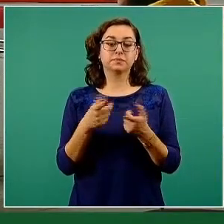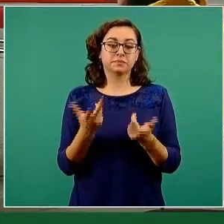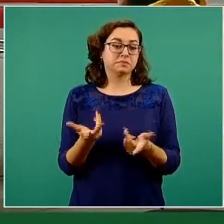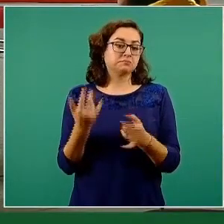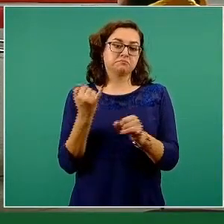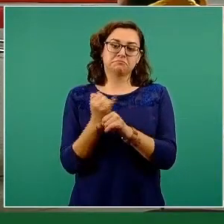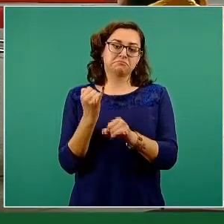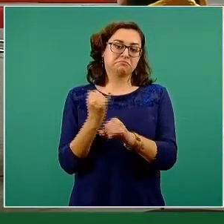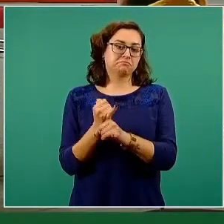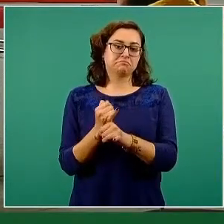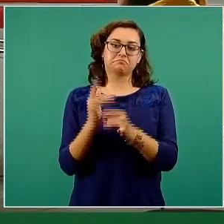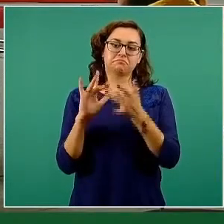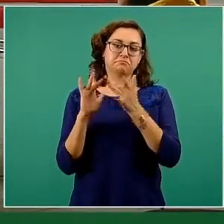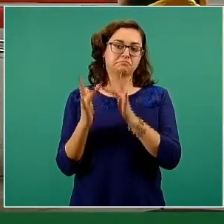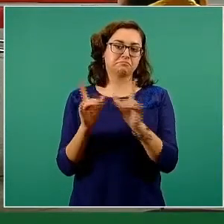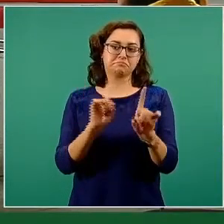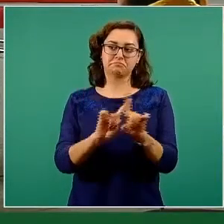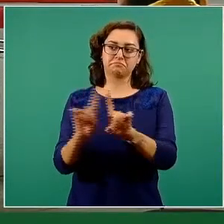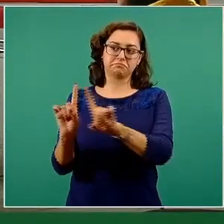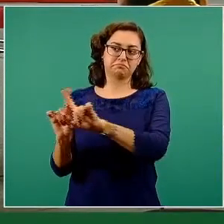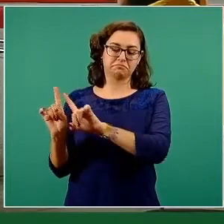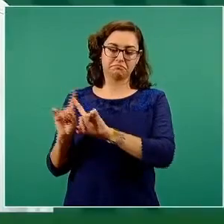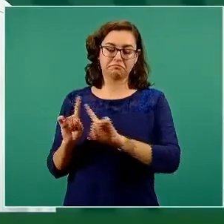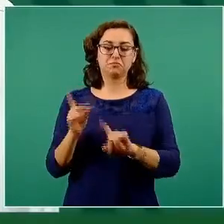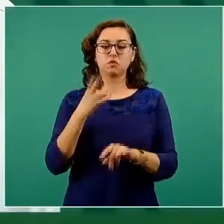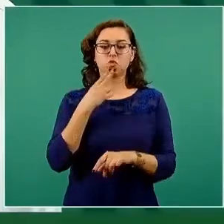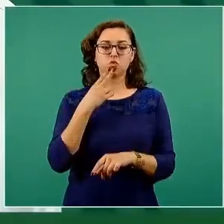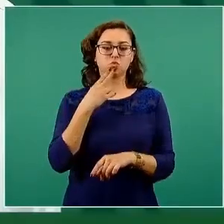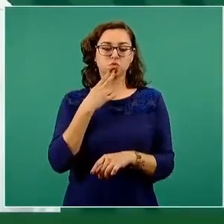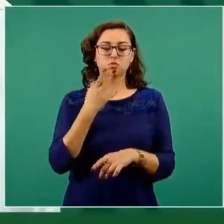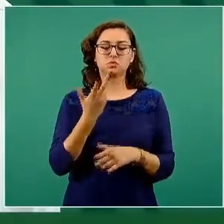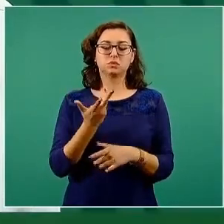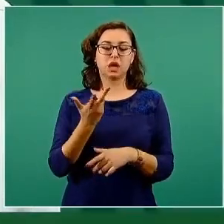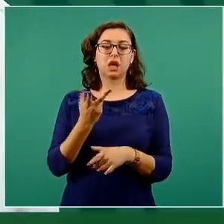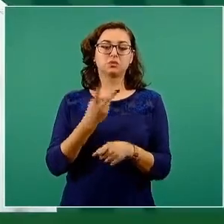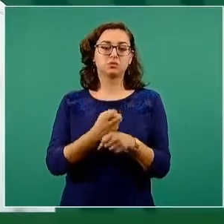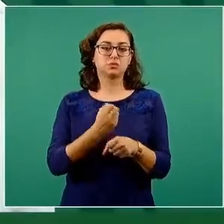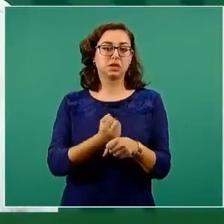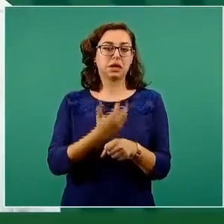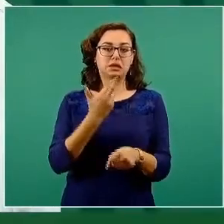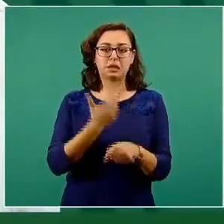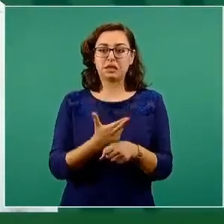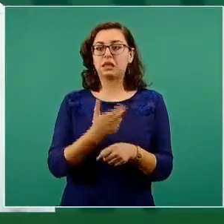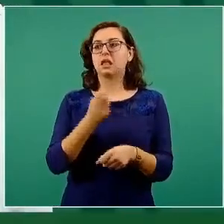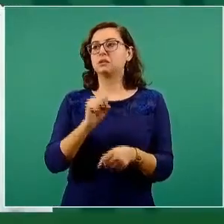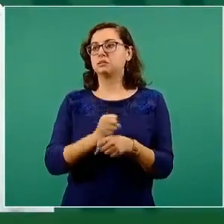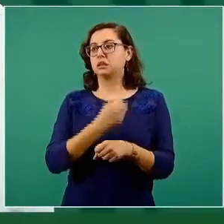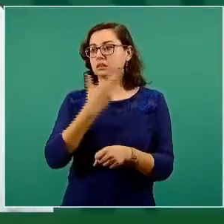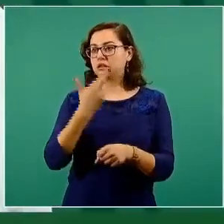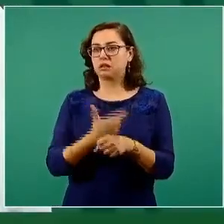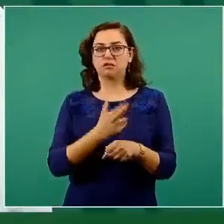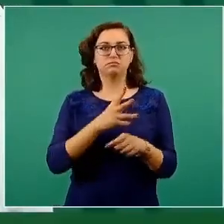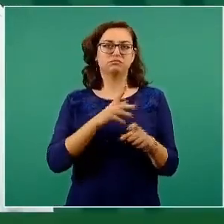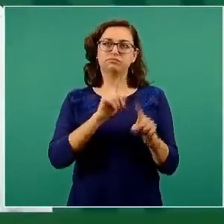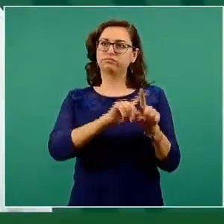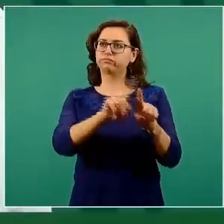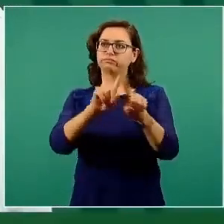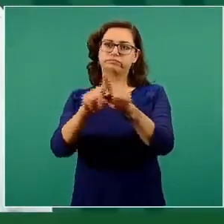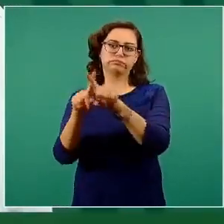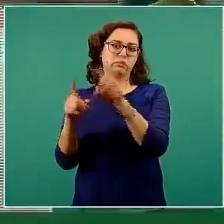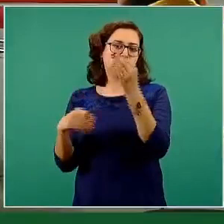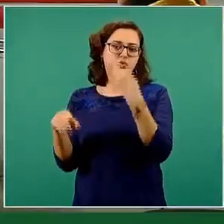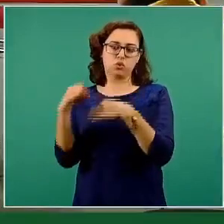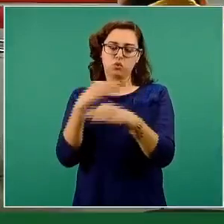sociales específicas de la Dirección General de Promoción de la Salud, de la Subsecretaría de Prevención y Promoción de la Salud, etcétera, de todo